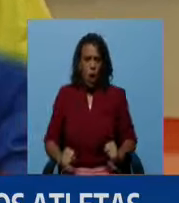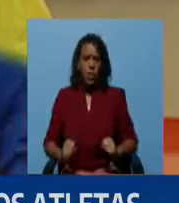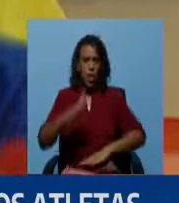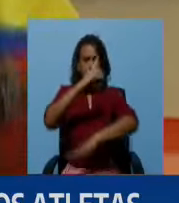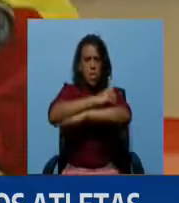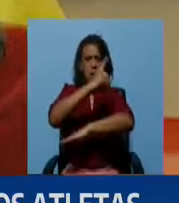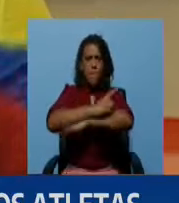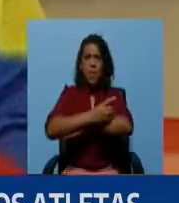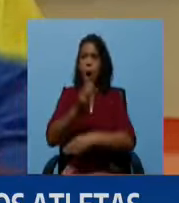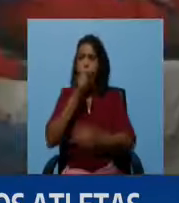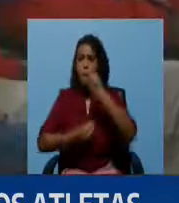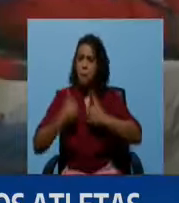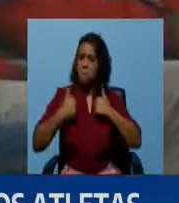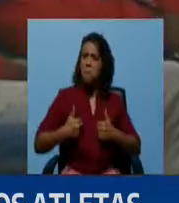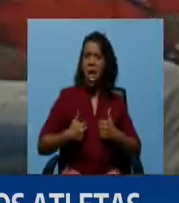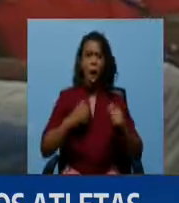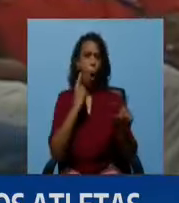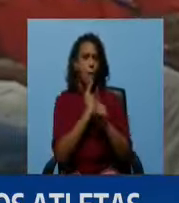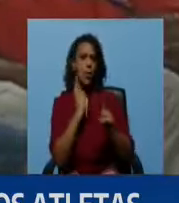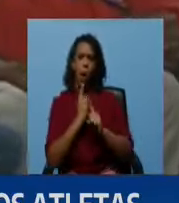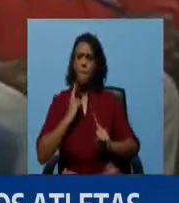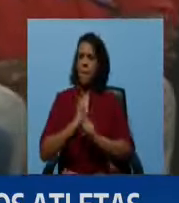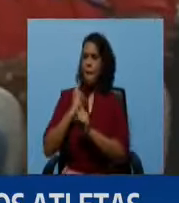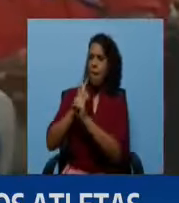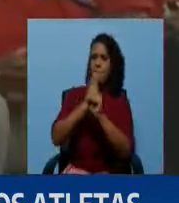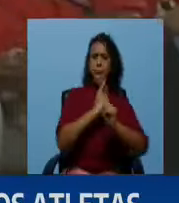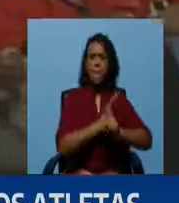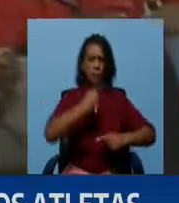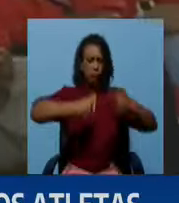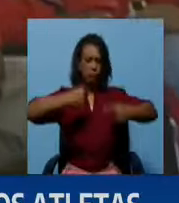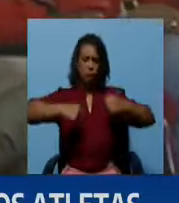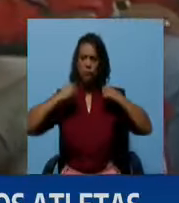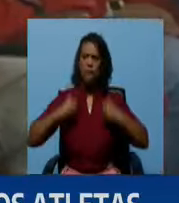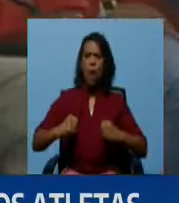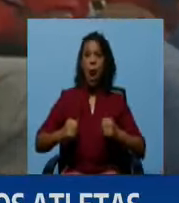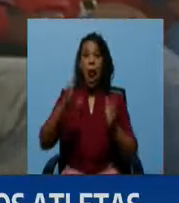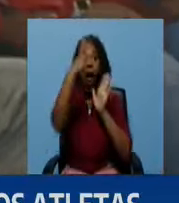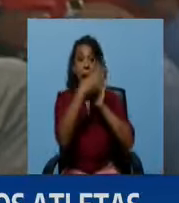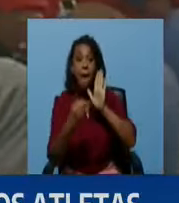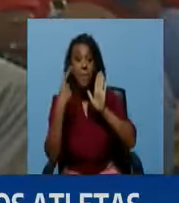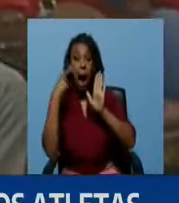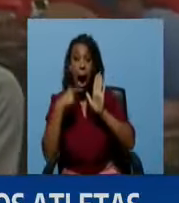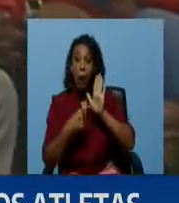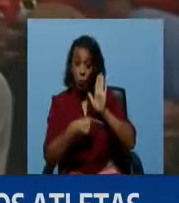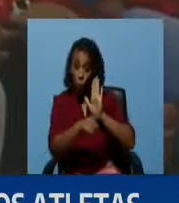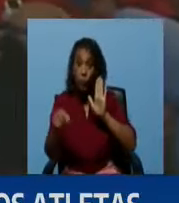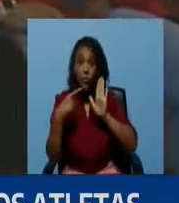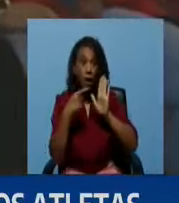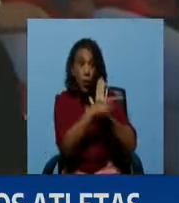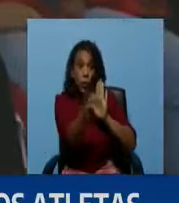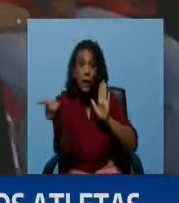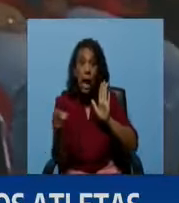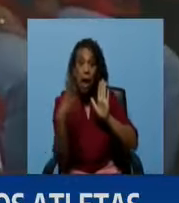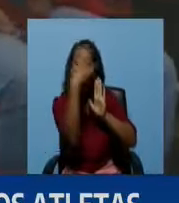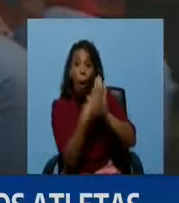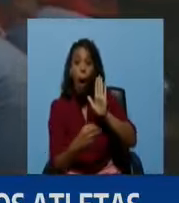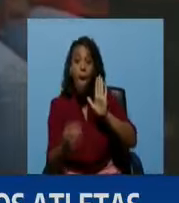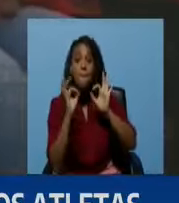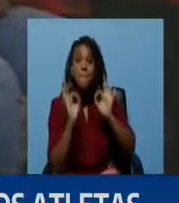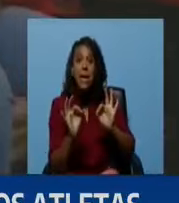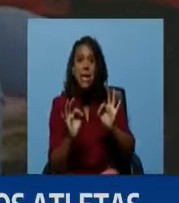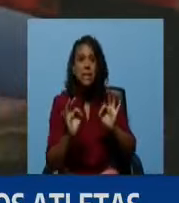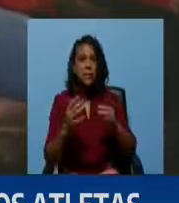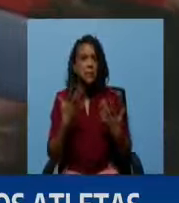disciplina, de mantenerse compitiendo, de mantener el ejemplo porque ustedes entonces son,